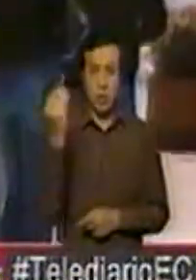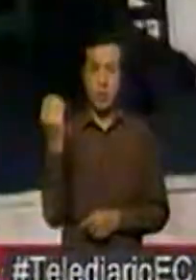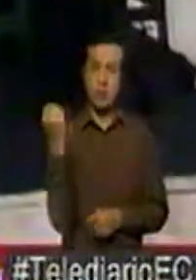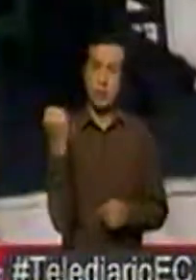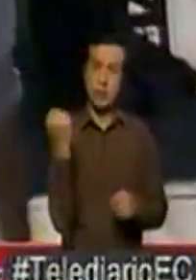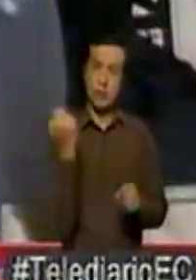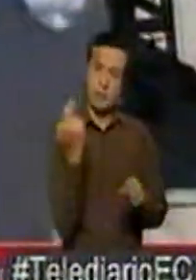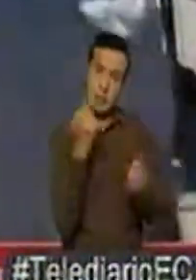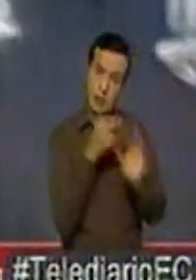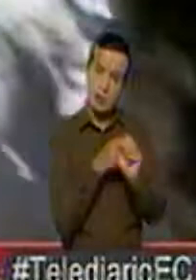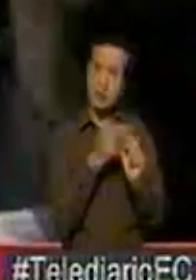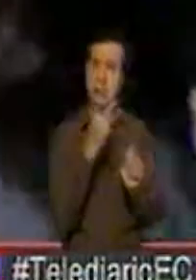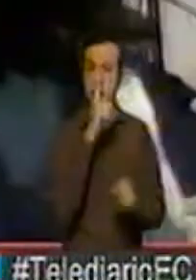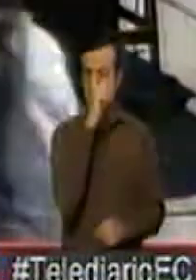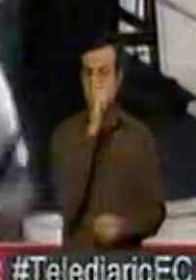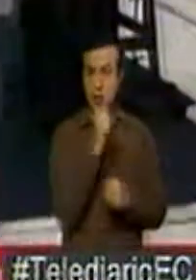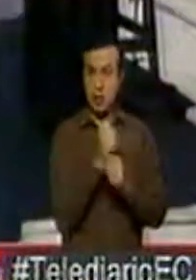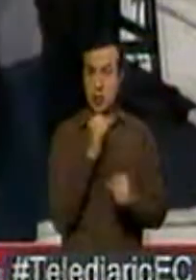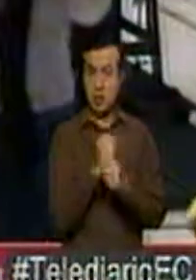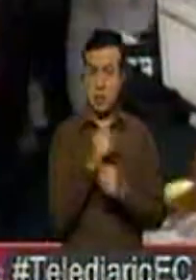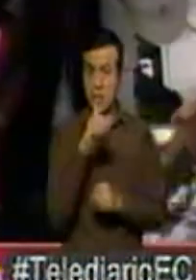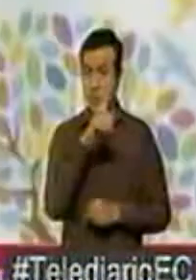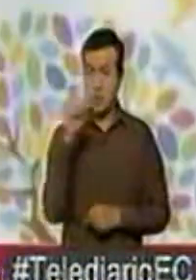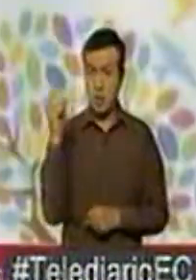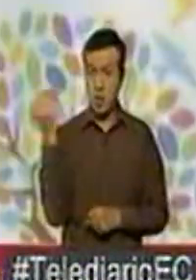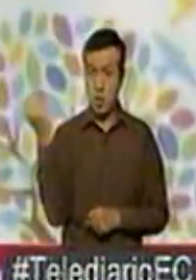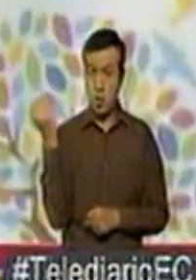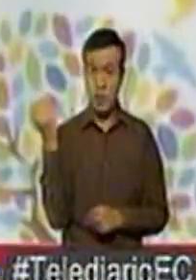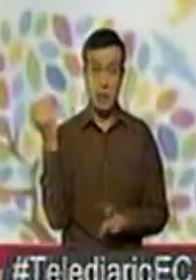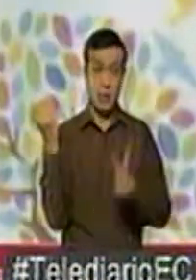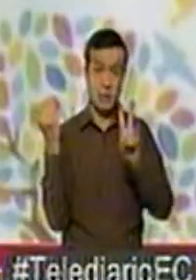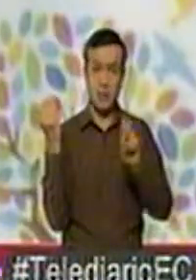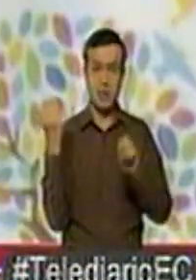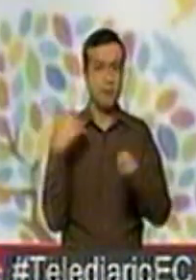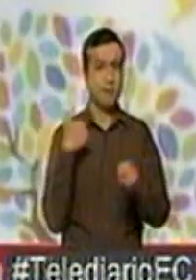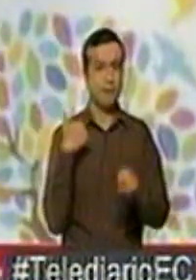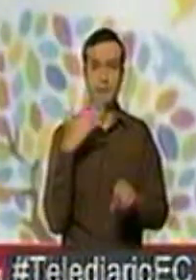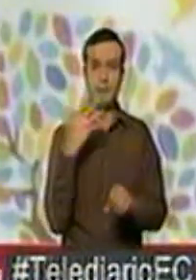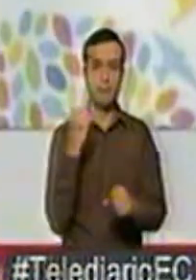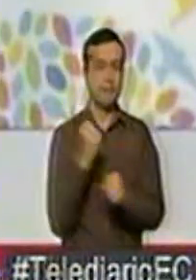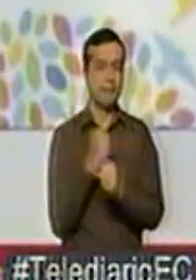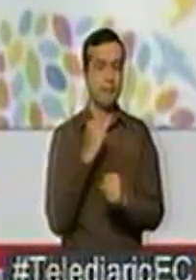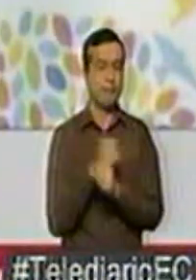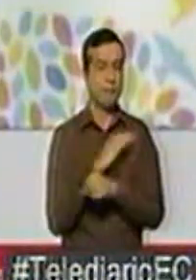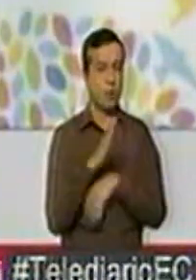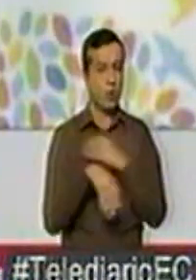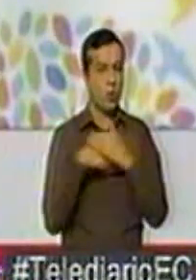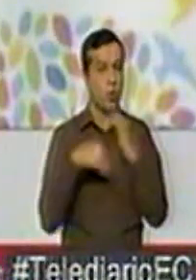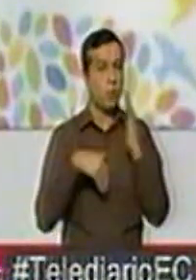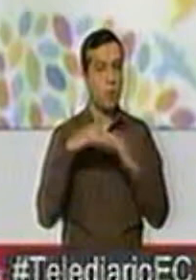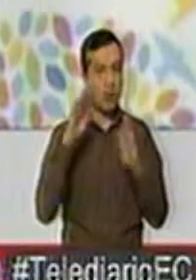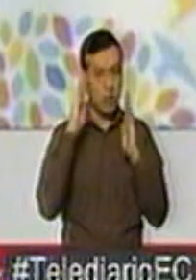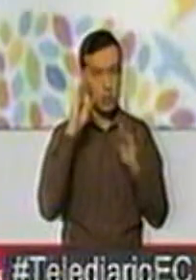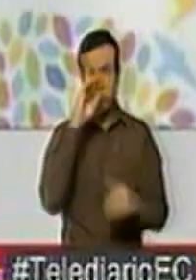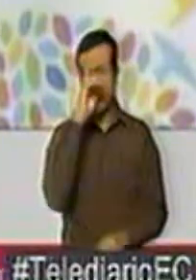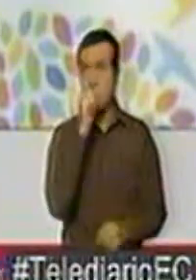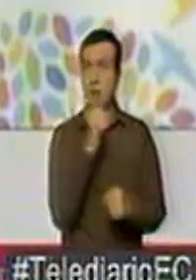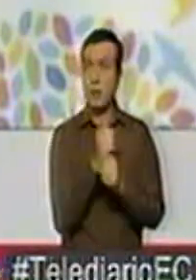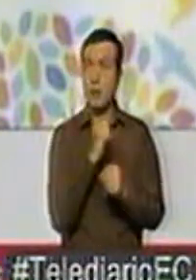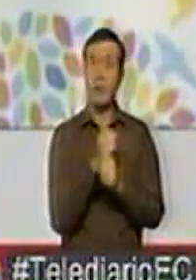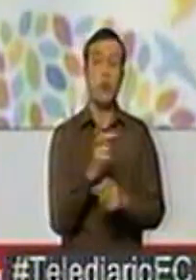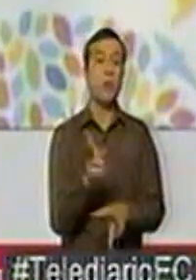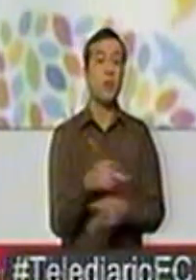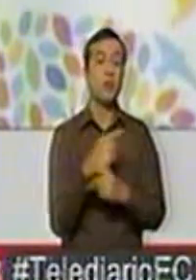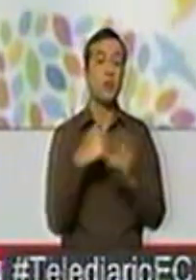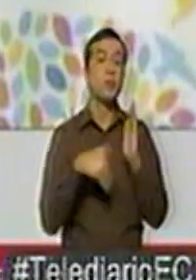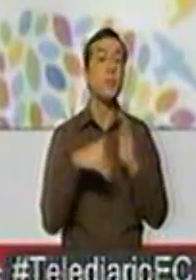empleo, ya que 20 de cada 100 están desempleados. Todas las iniciativas que van encaminadas a la generación de empleo, a la productividad y